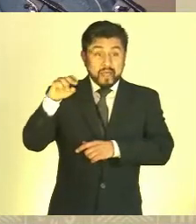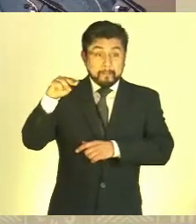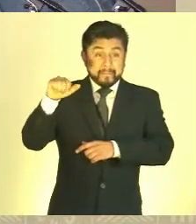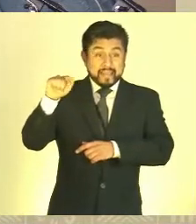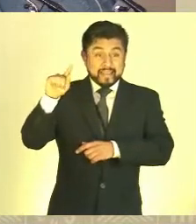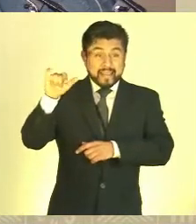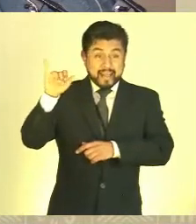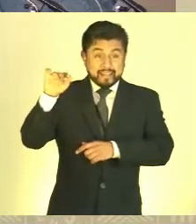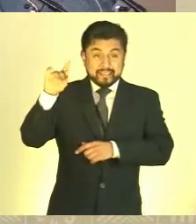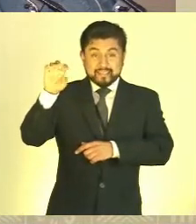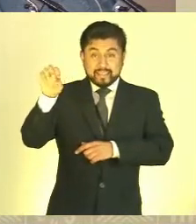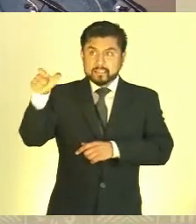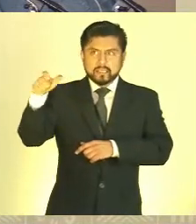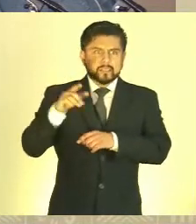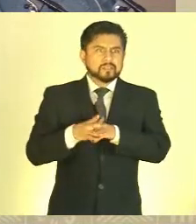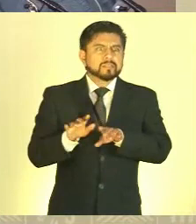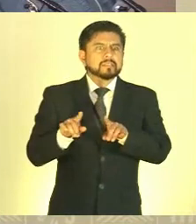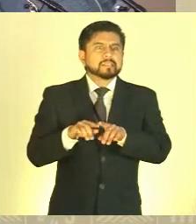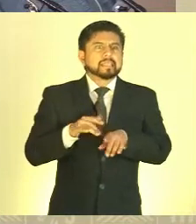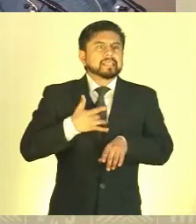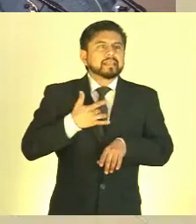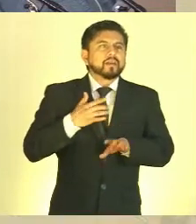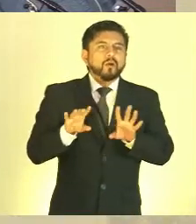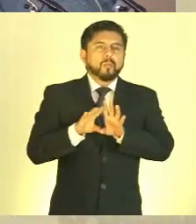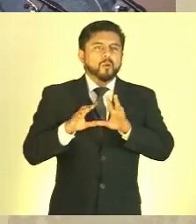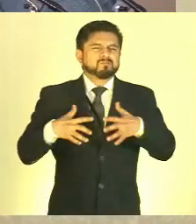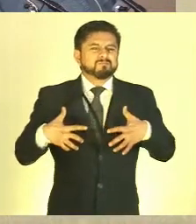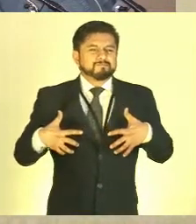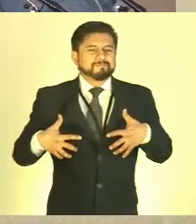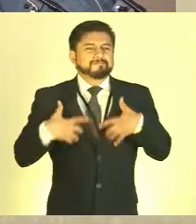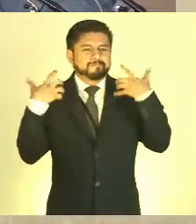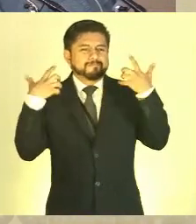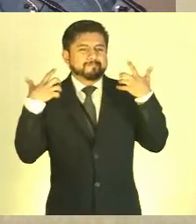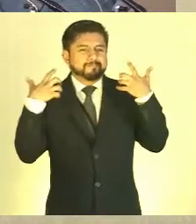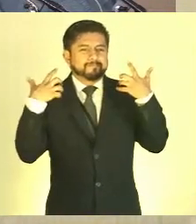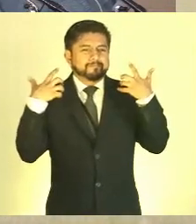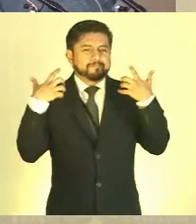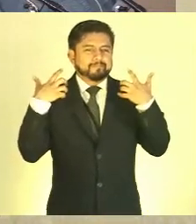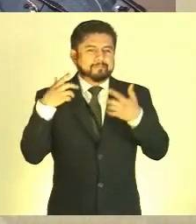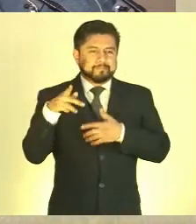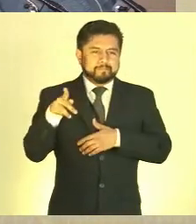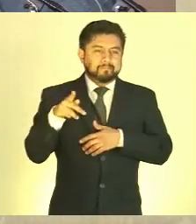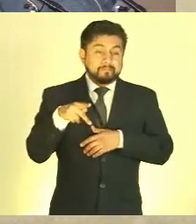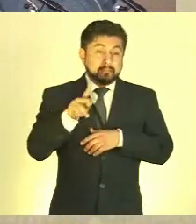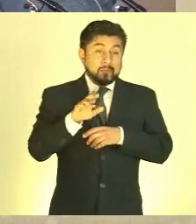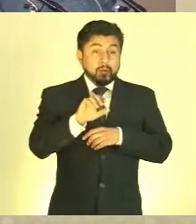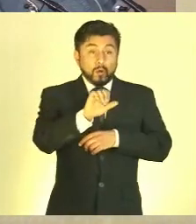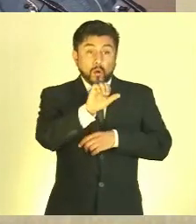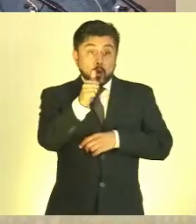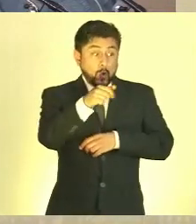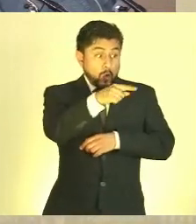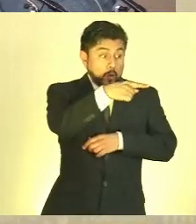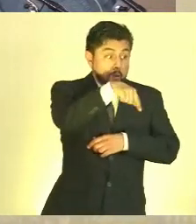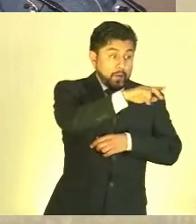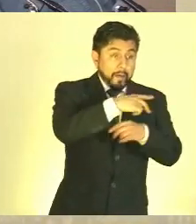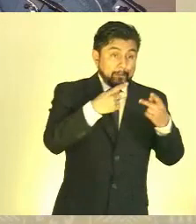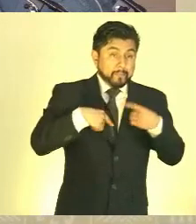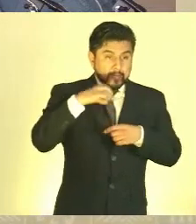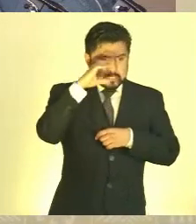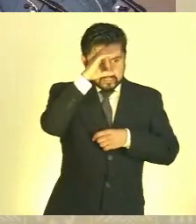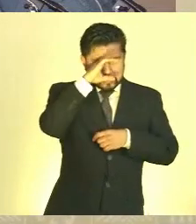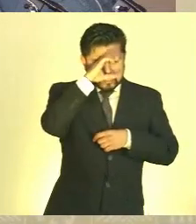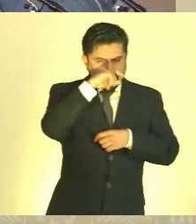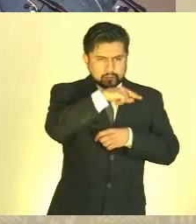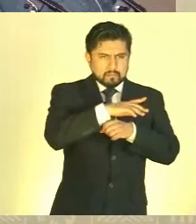enojados, muy enojados, porque los científicos están jugando a ser una suerte de Dios, ¿no? De hecho, el bosón de